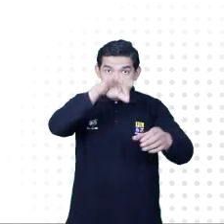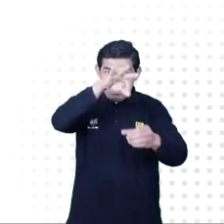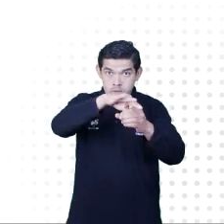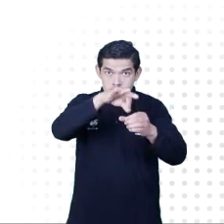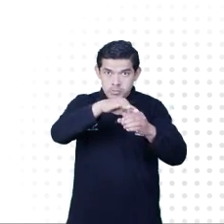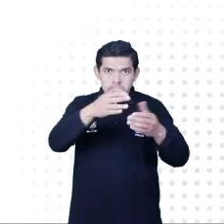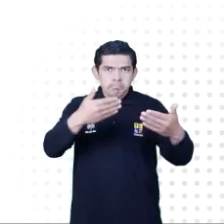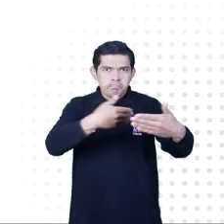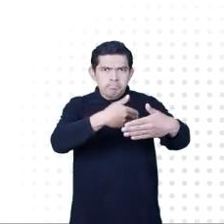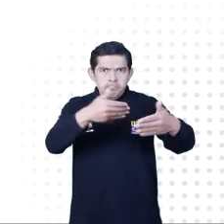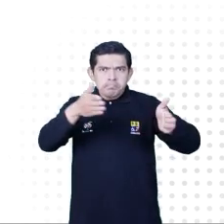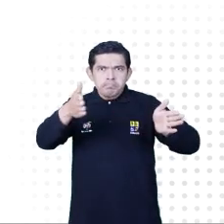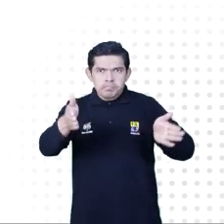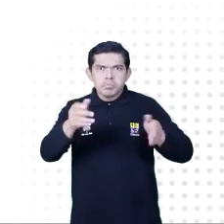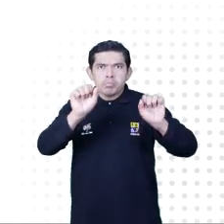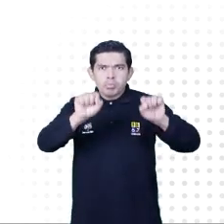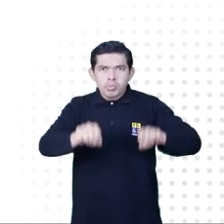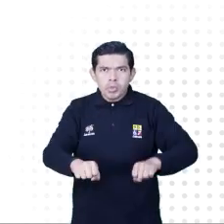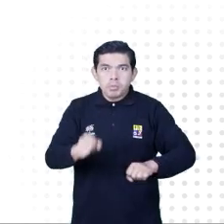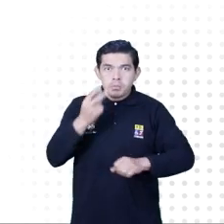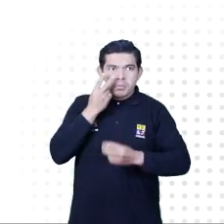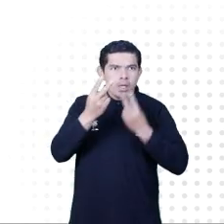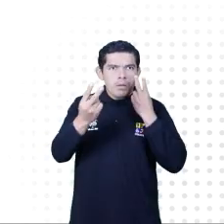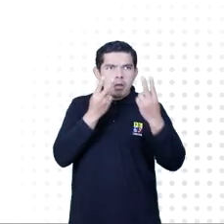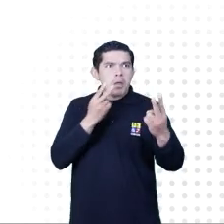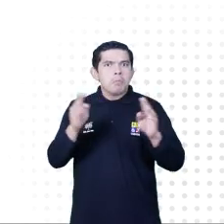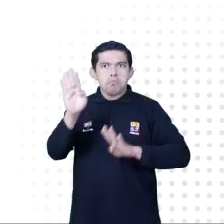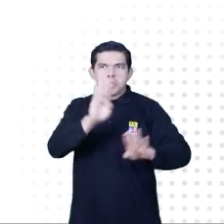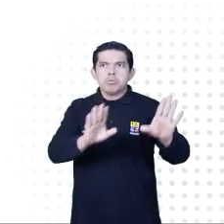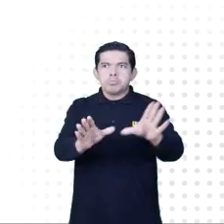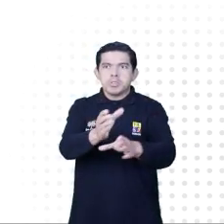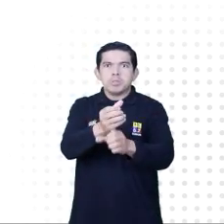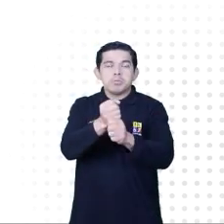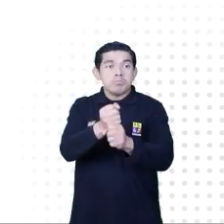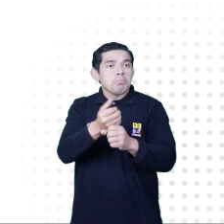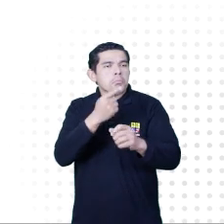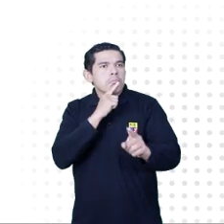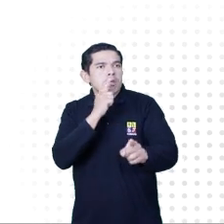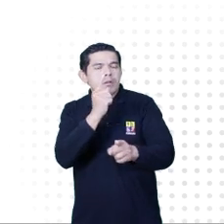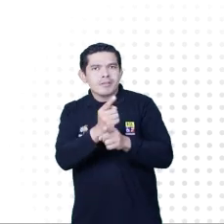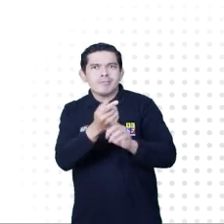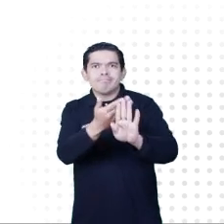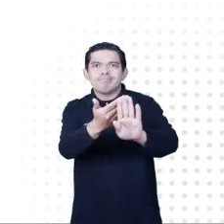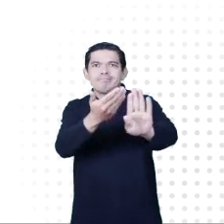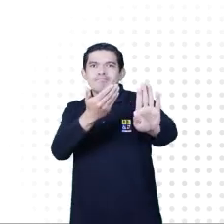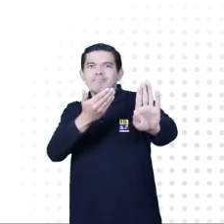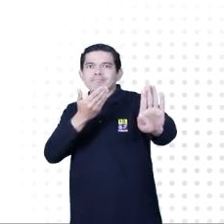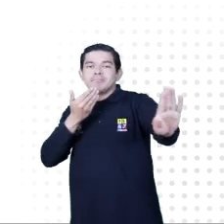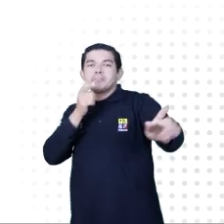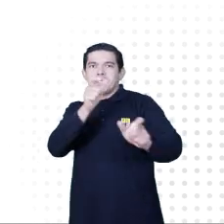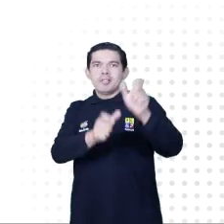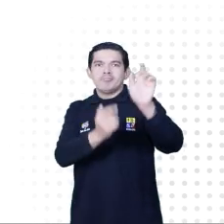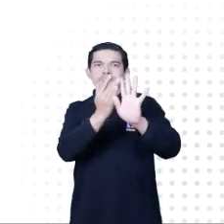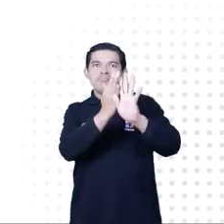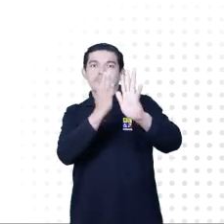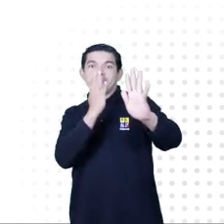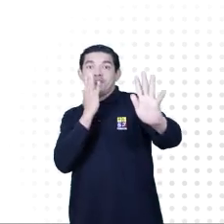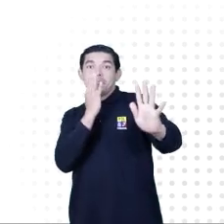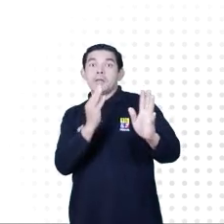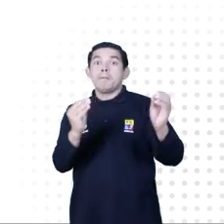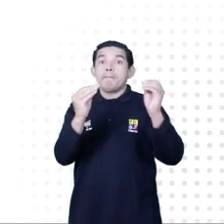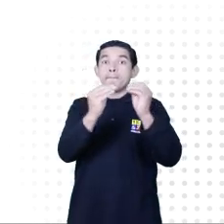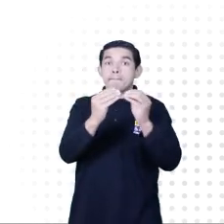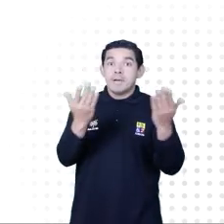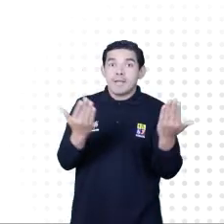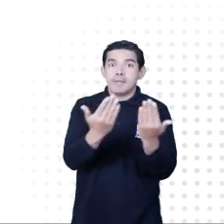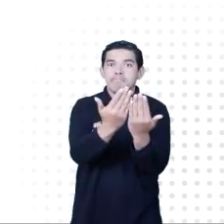recinto electoral se observarán varias medidas de bioseguridad, como el distanciamiento físico entre electores. Además,